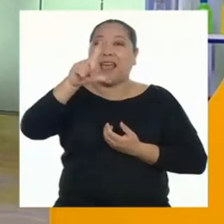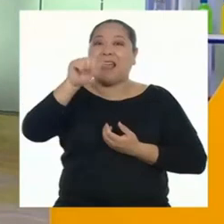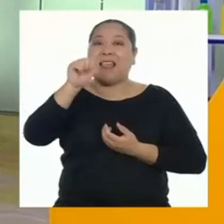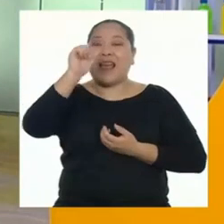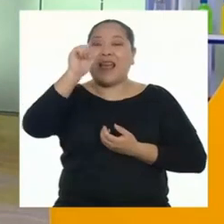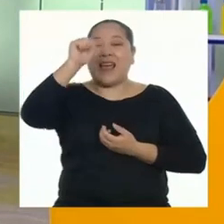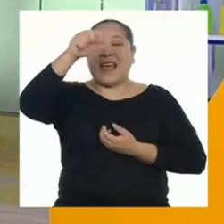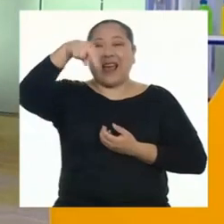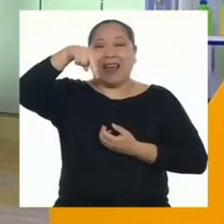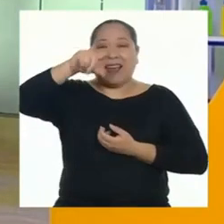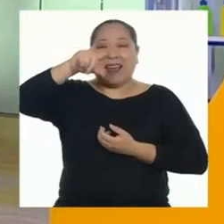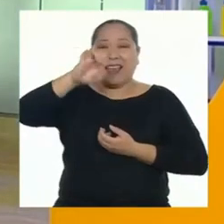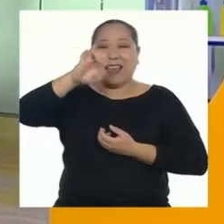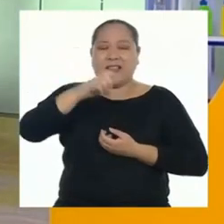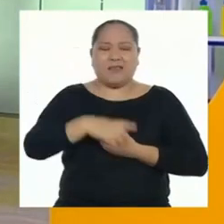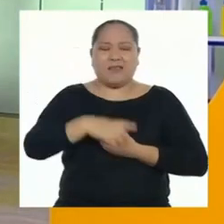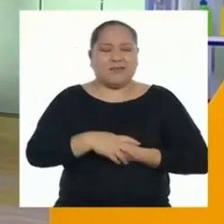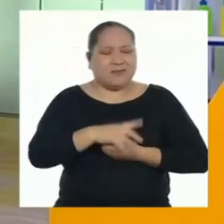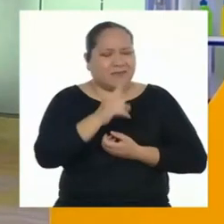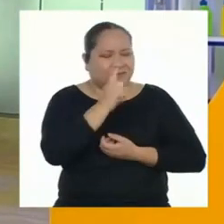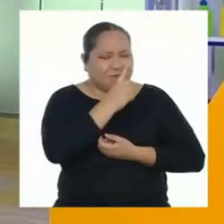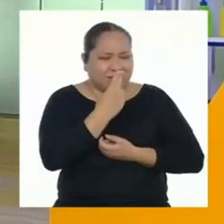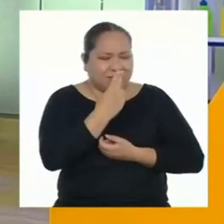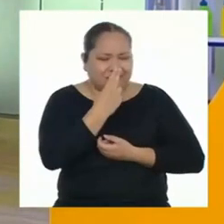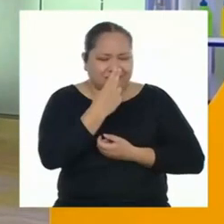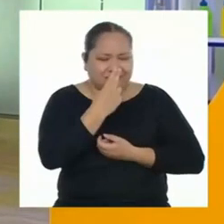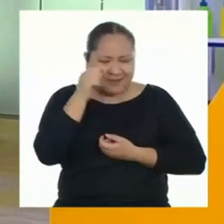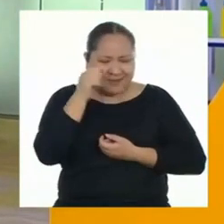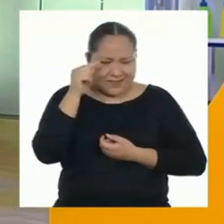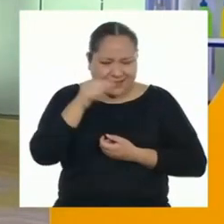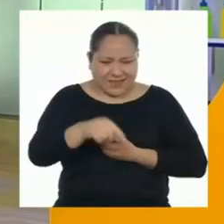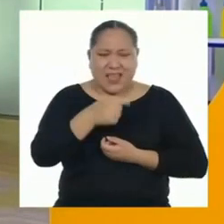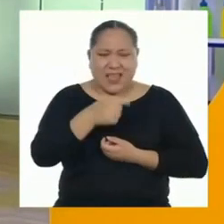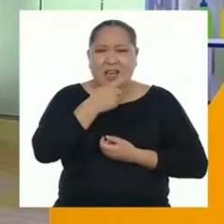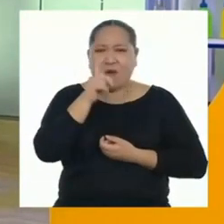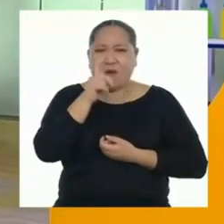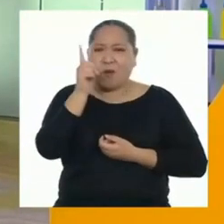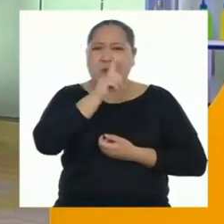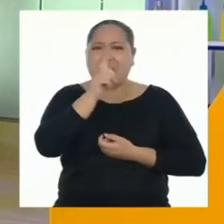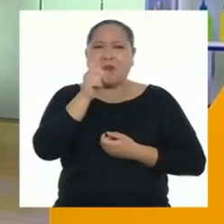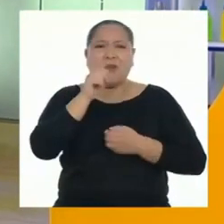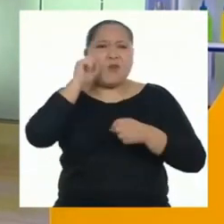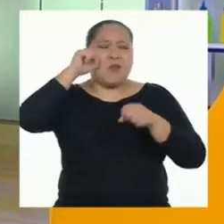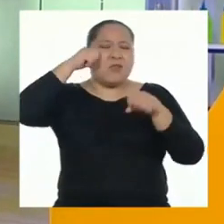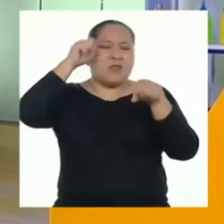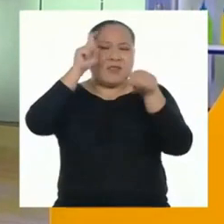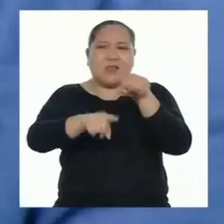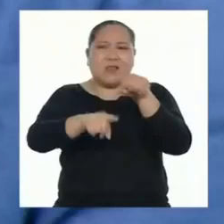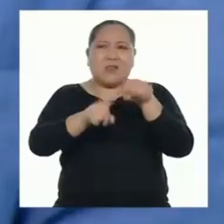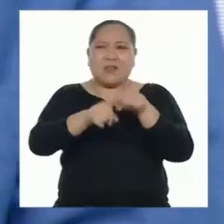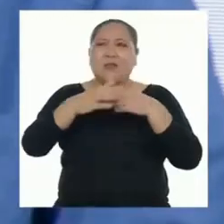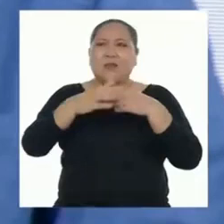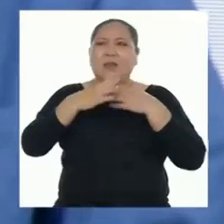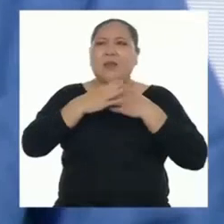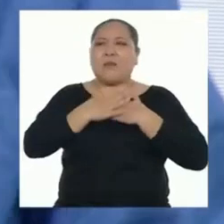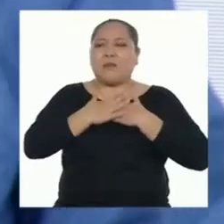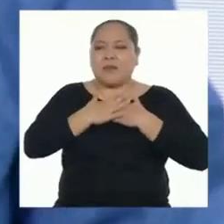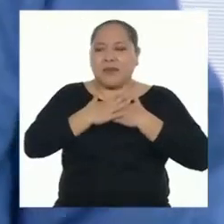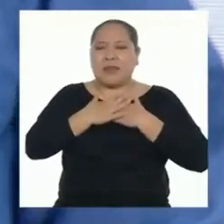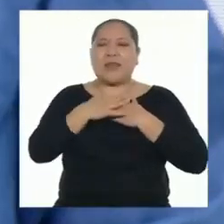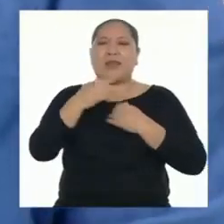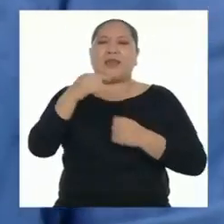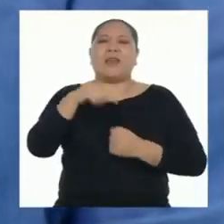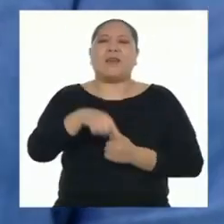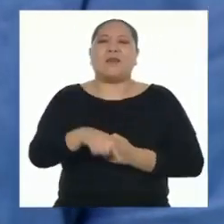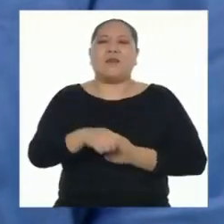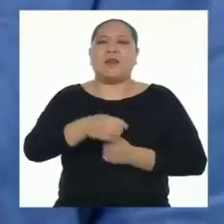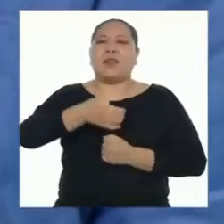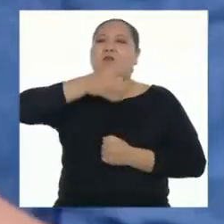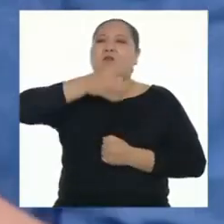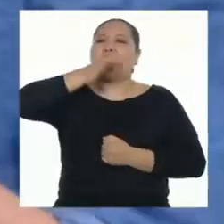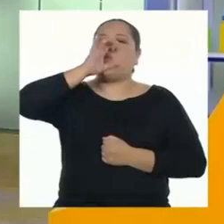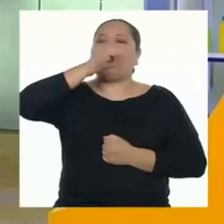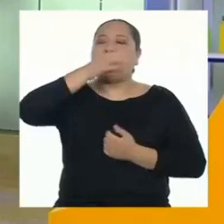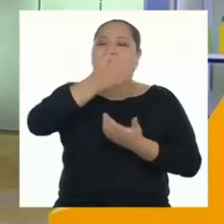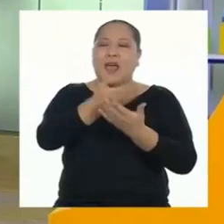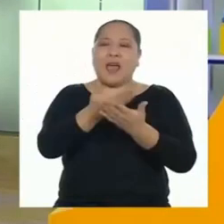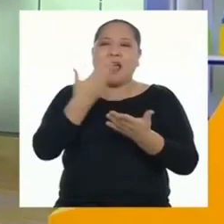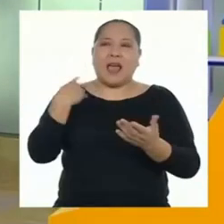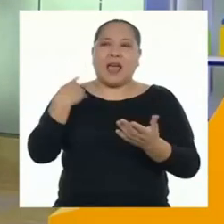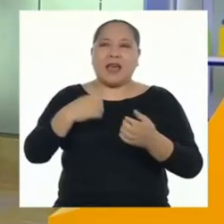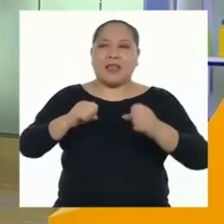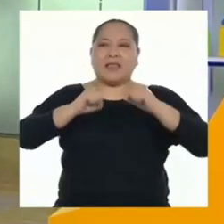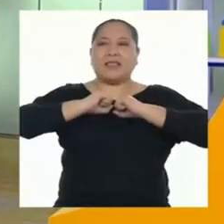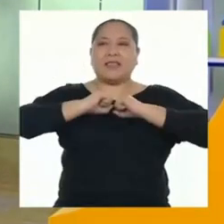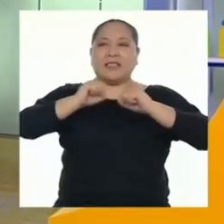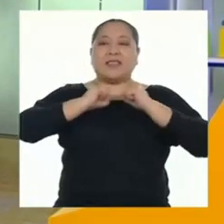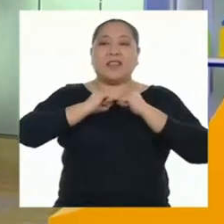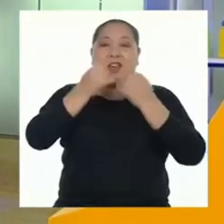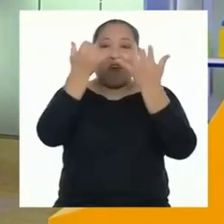¡Oh, tocino! Esta agua no es para ninguna cebolla, es para mí, para hidratarme antes del ejercicio. Porque